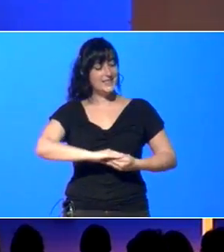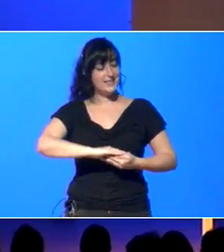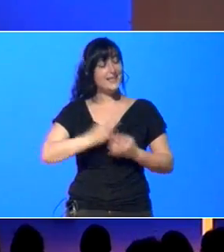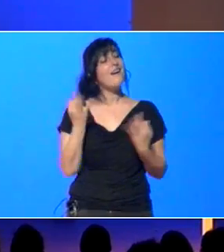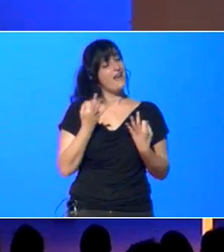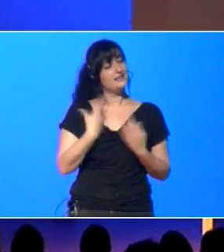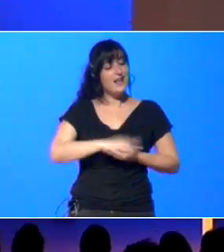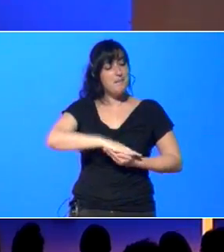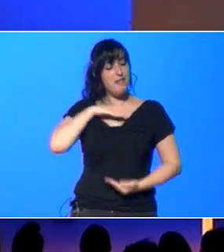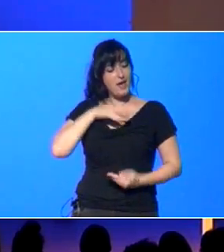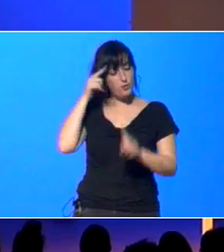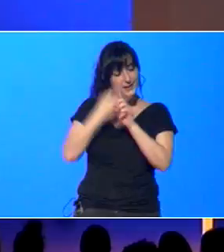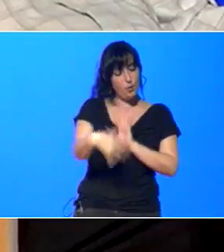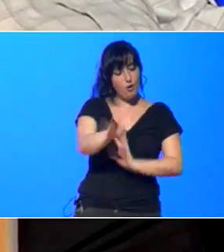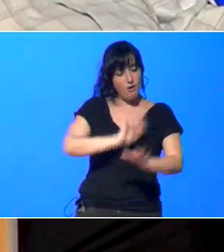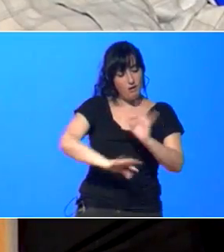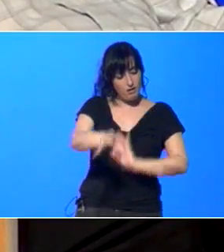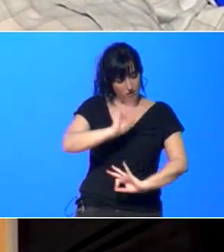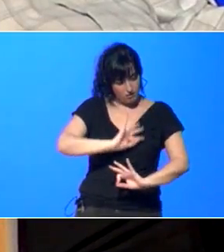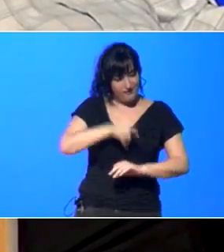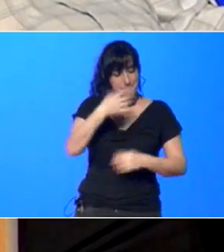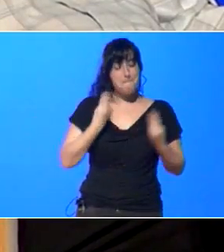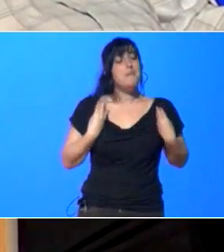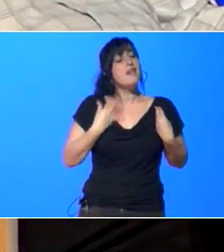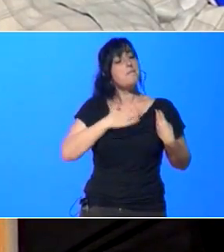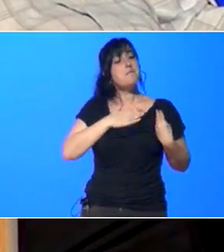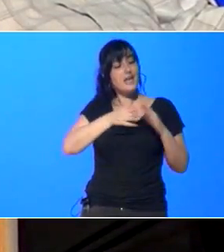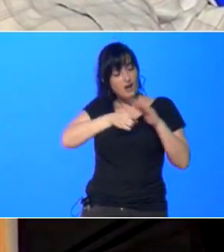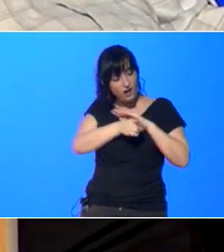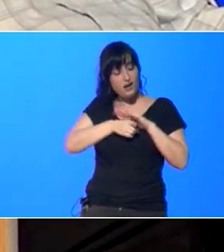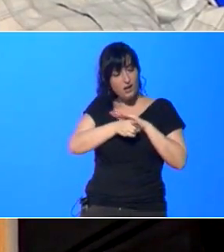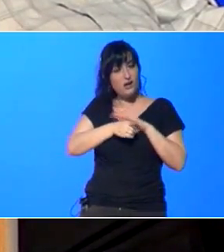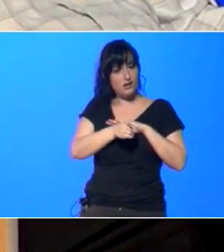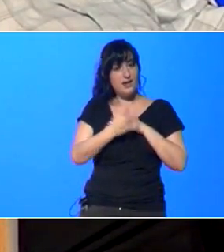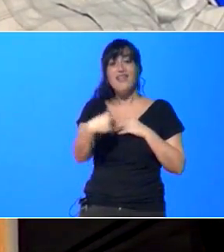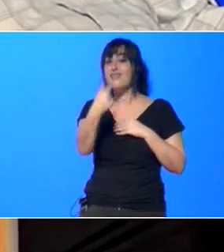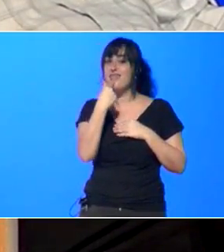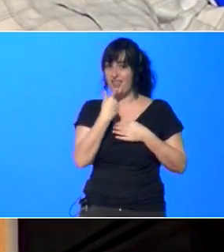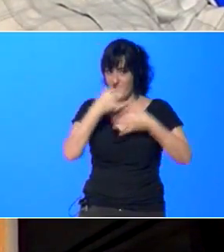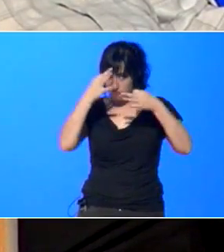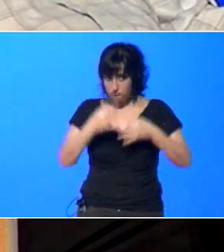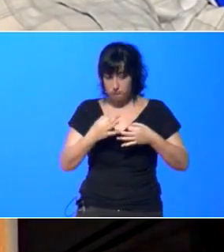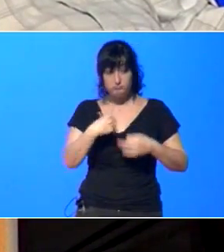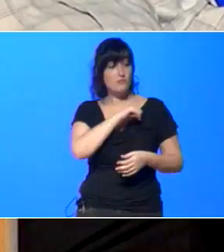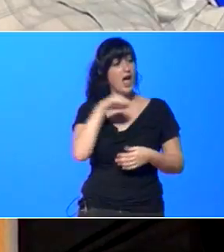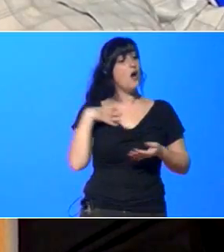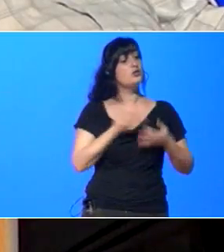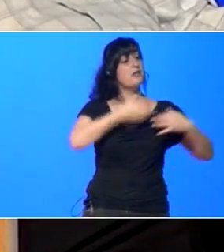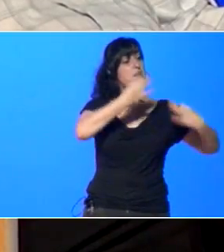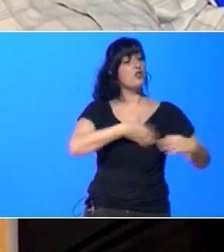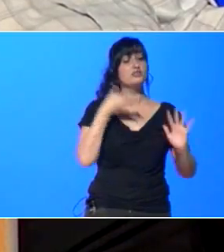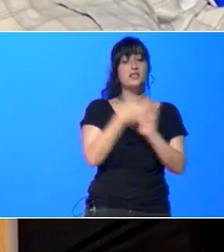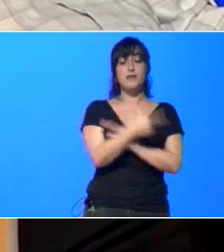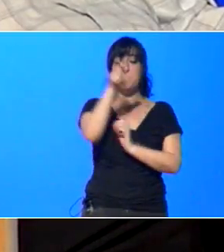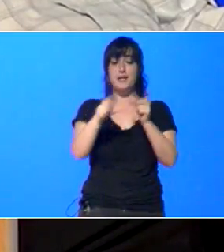decisiones, de gestionar tu propia vida. Y dice textualmente: autodeterminación significa que la persona controla su vida y